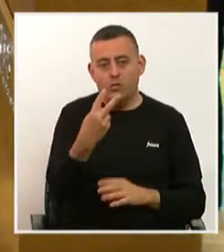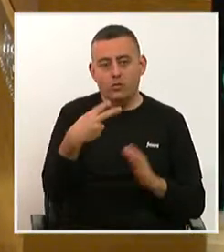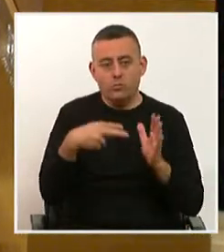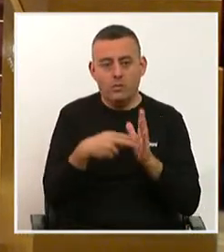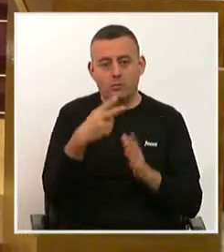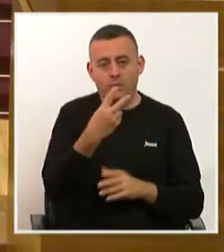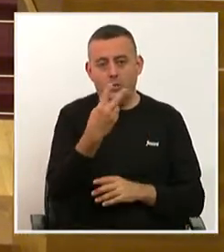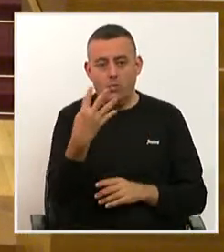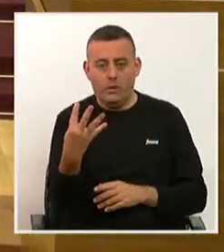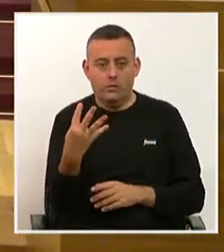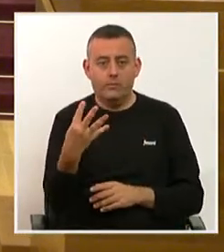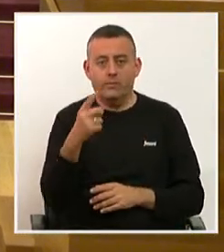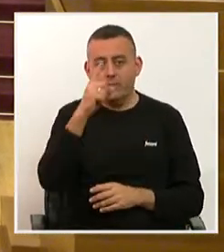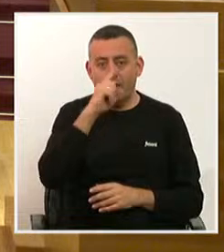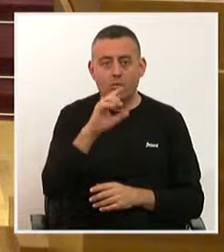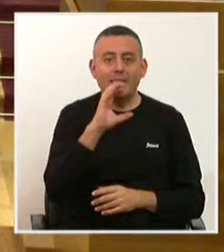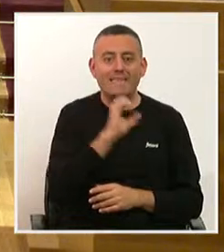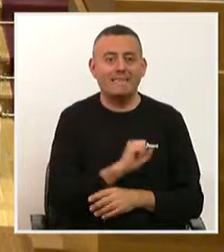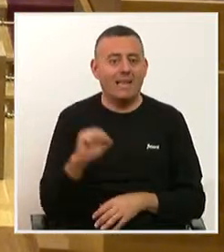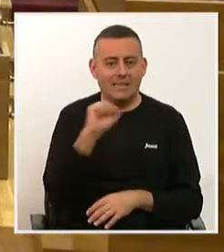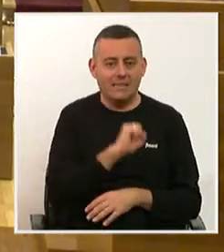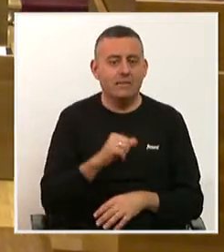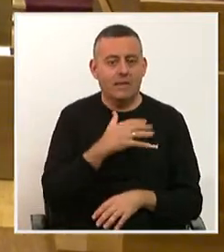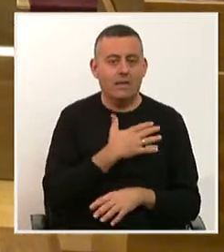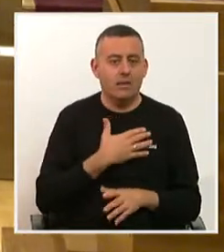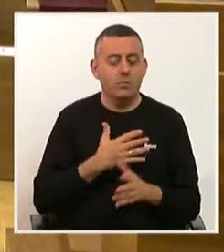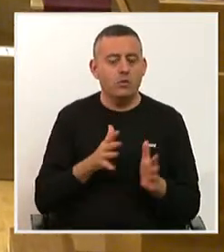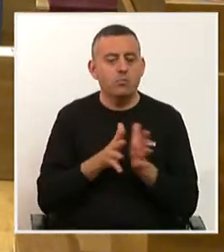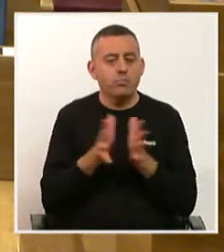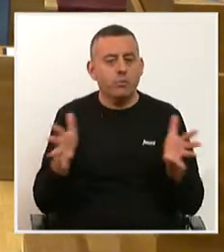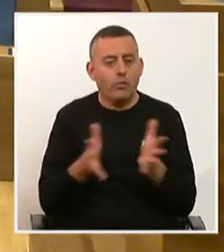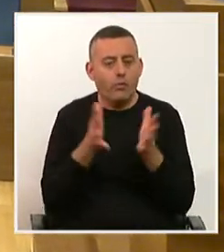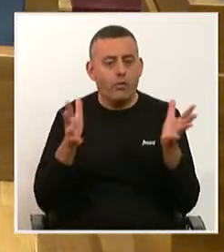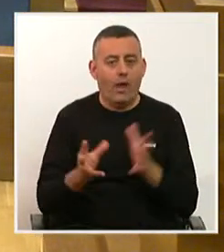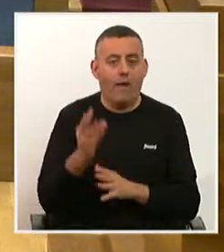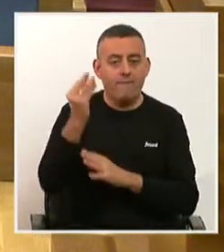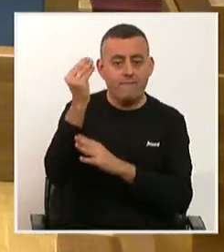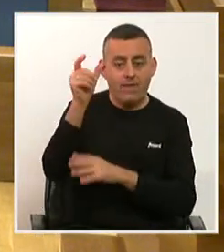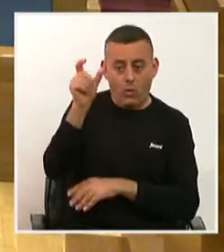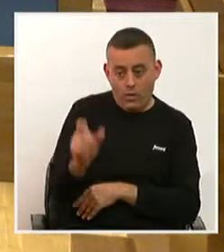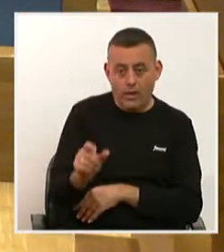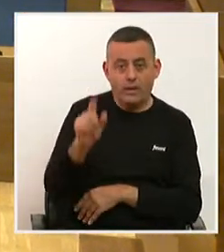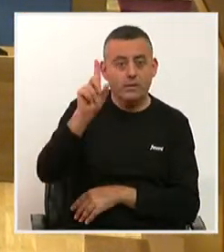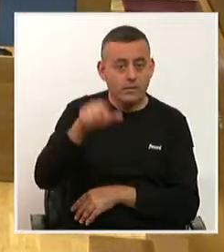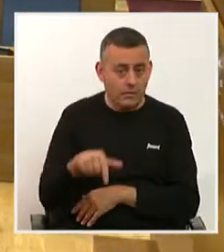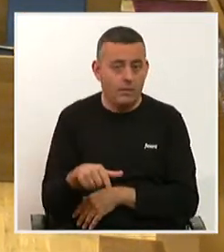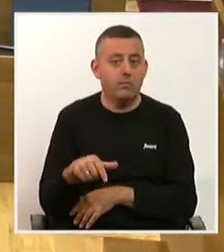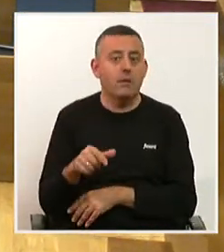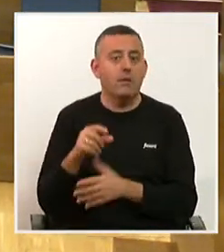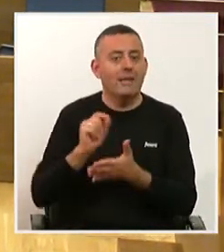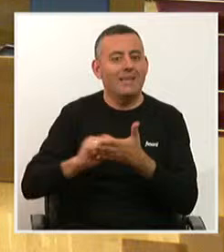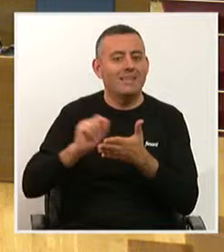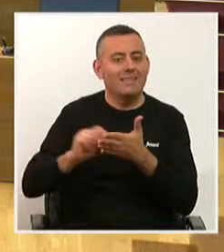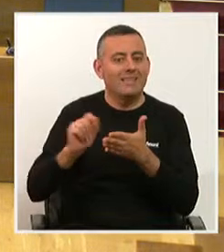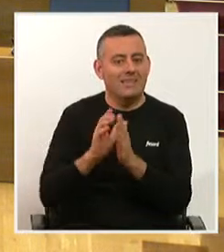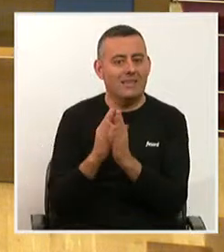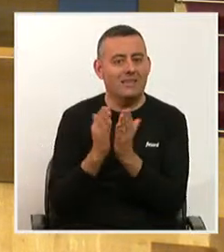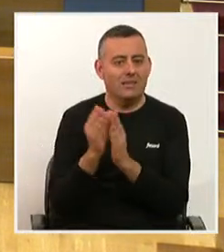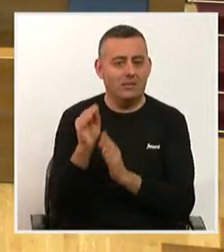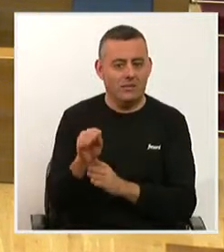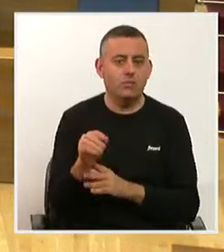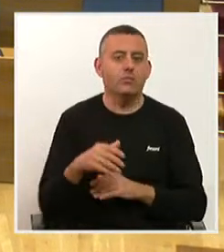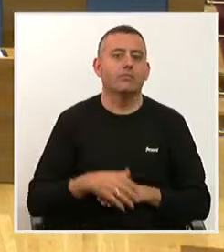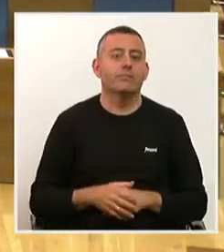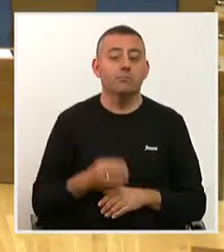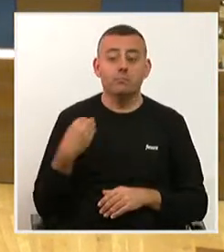la se obra y la sea figura de va a ser sempre un intelectual avocat a la escritura un